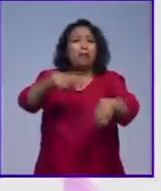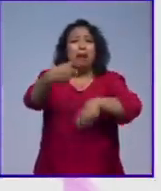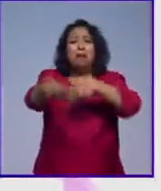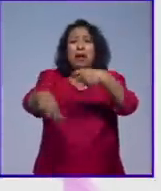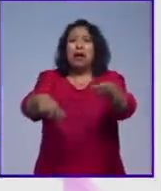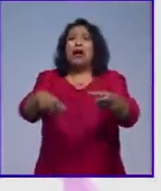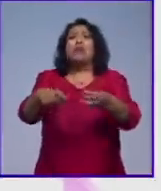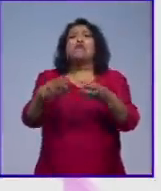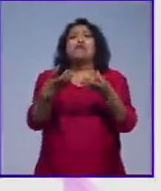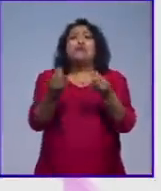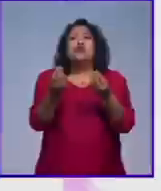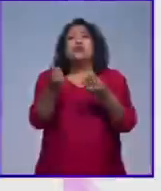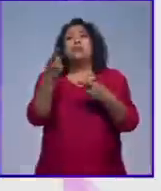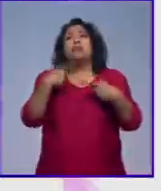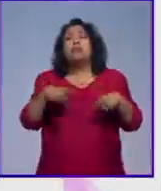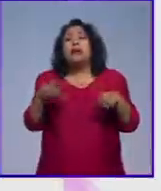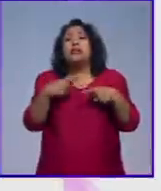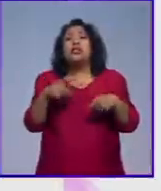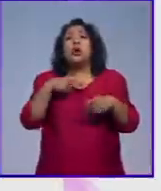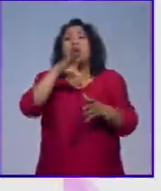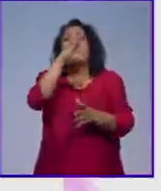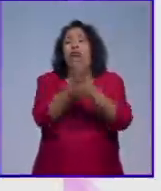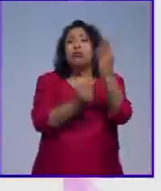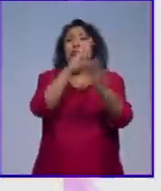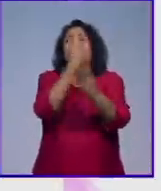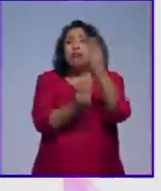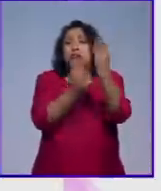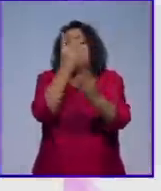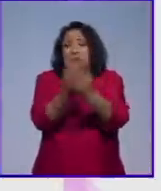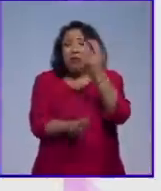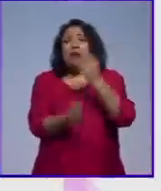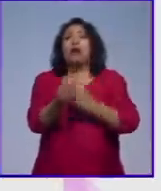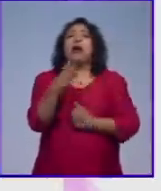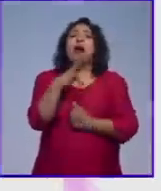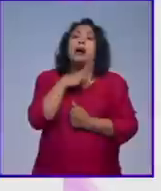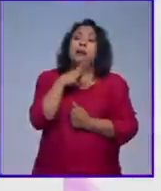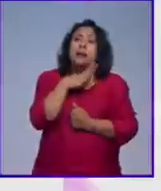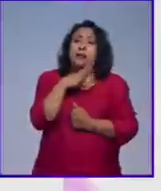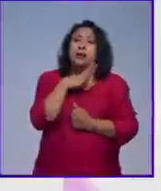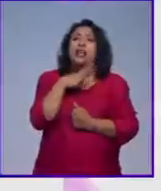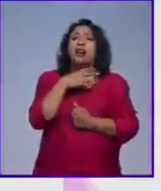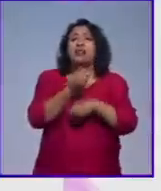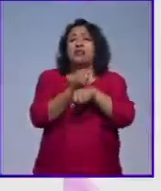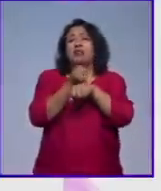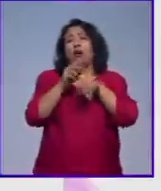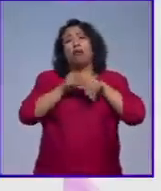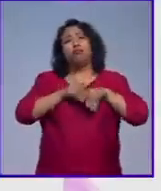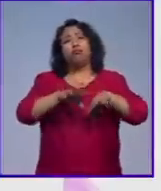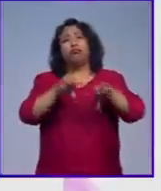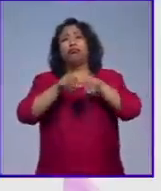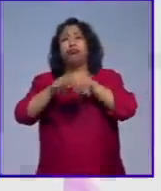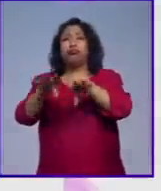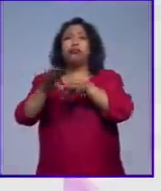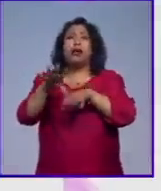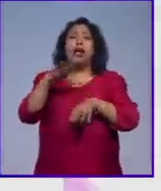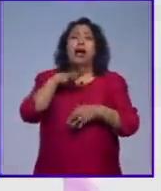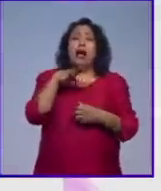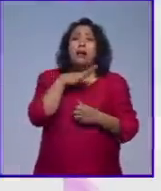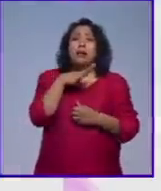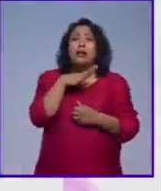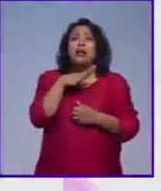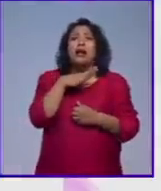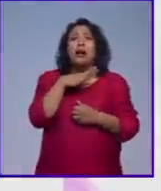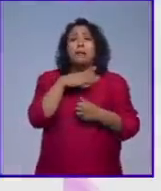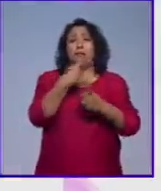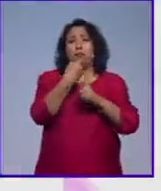que zapatos de gente que había huido, que había sangre, que estaban perforadas